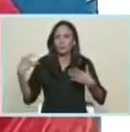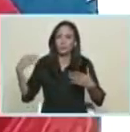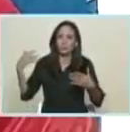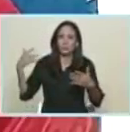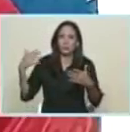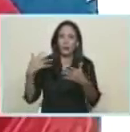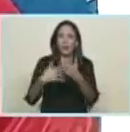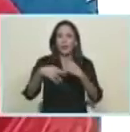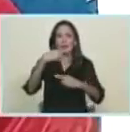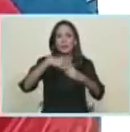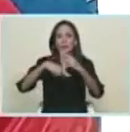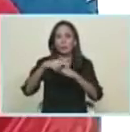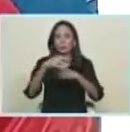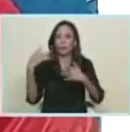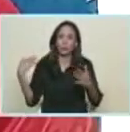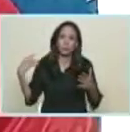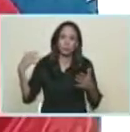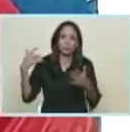de la revolución.